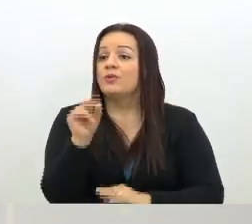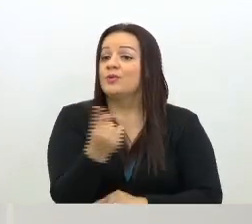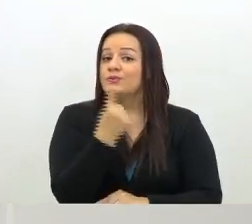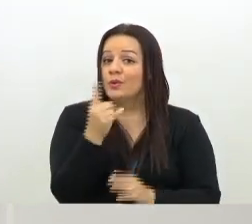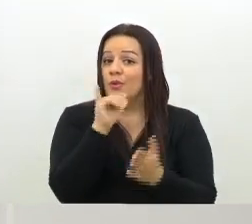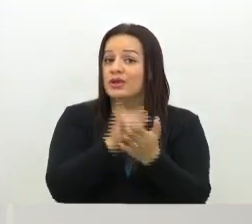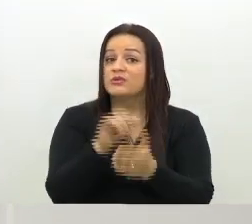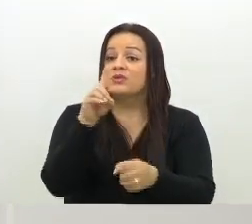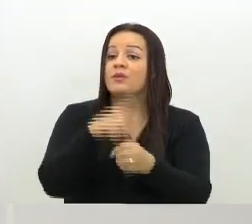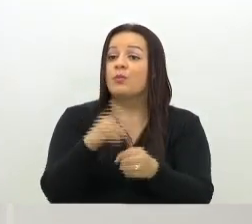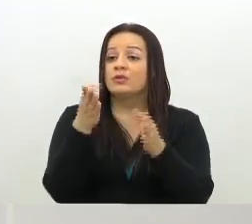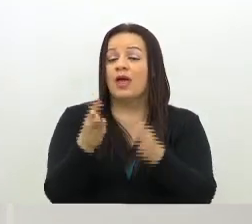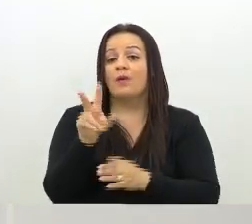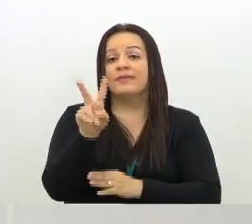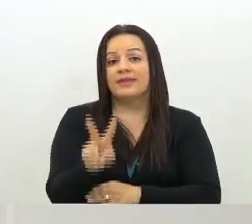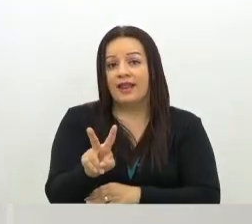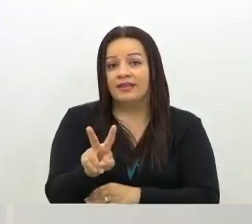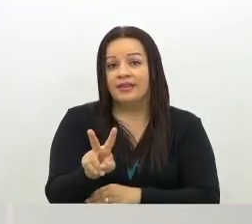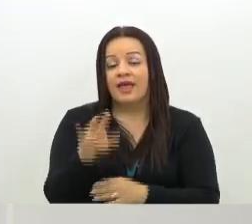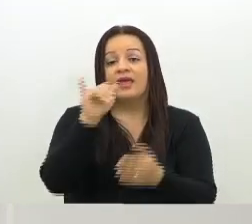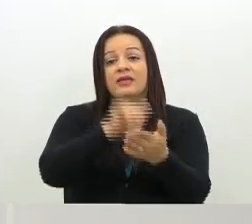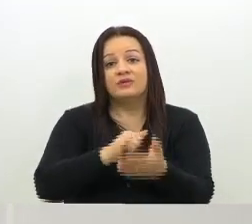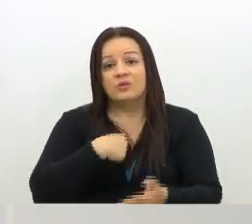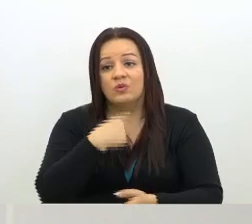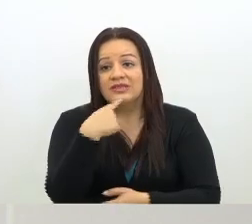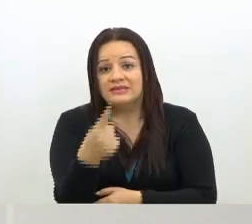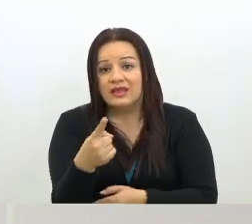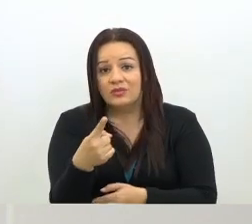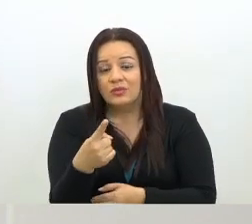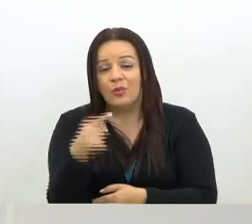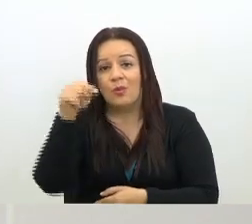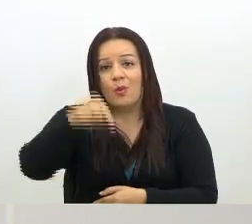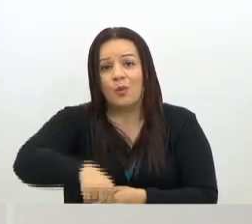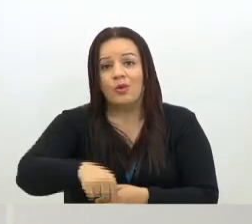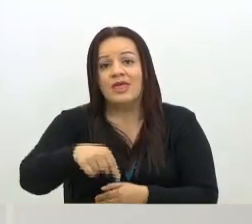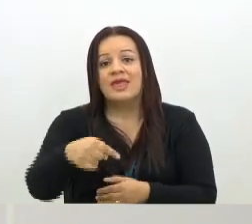esto, diputado Villalta, esto que le estoy diciendo hoy se lo estoy